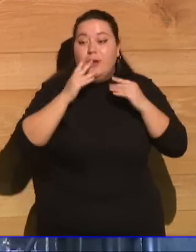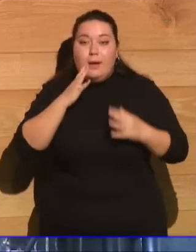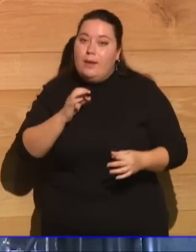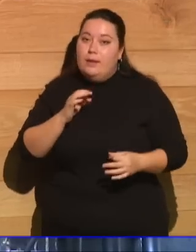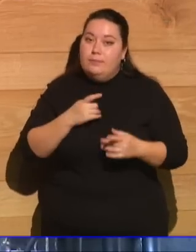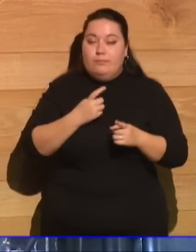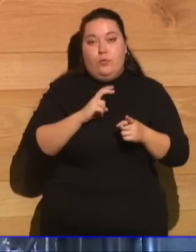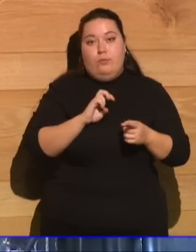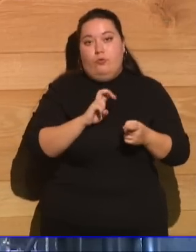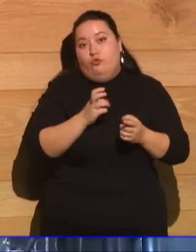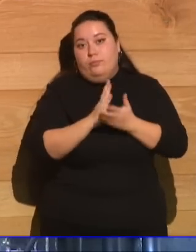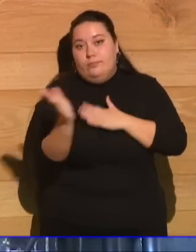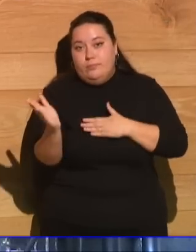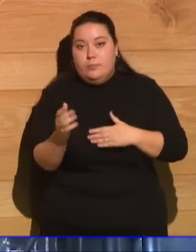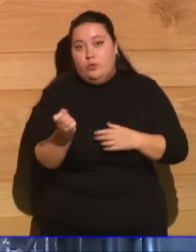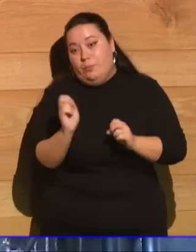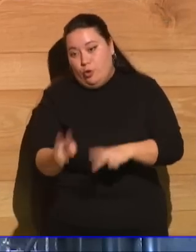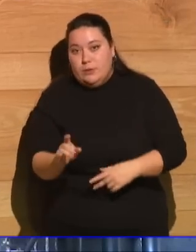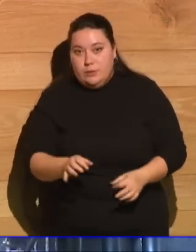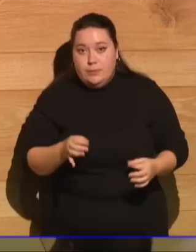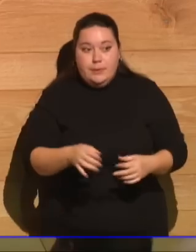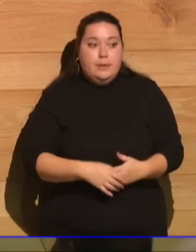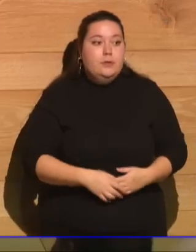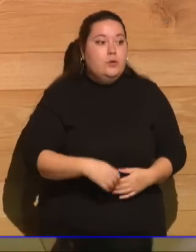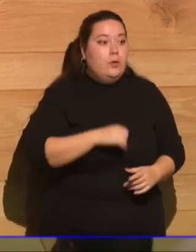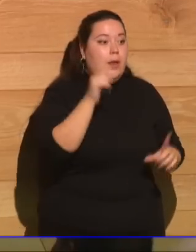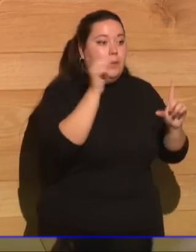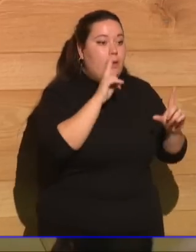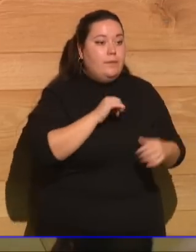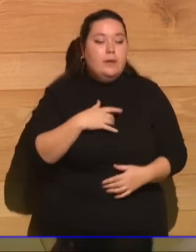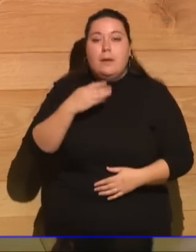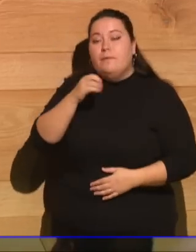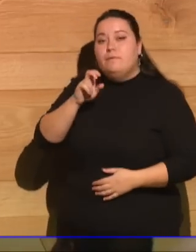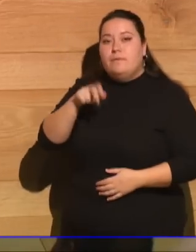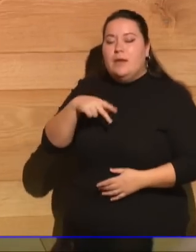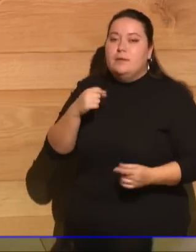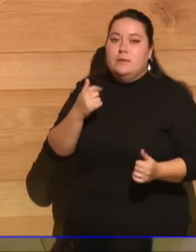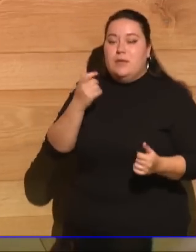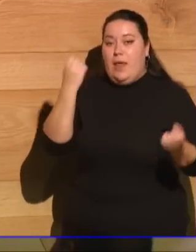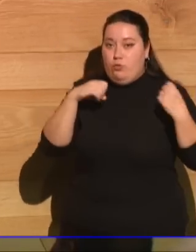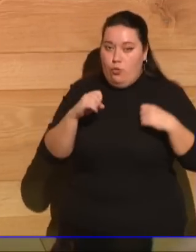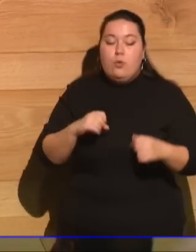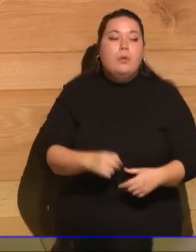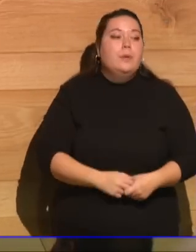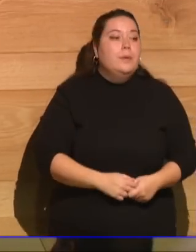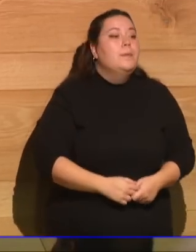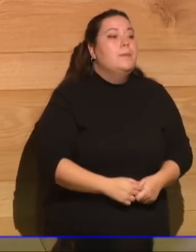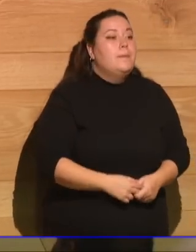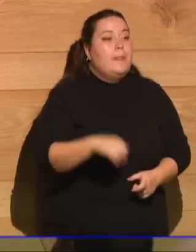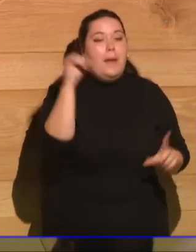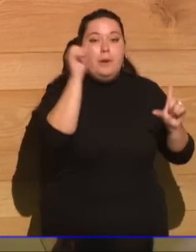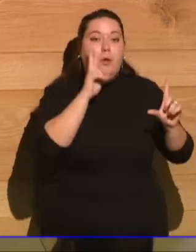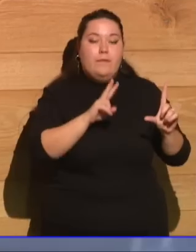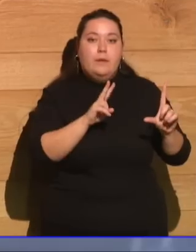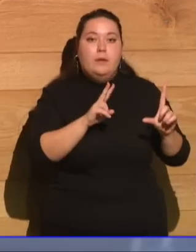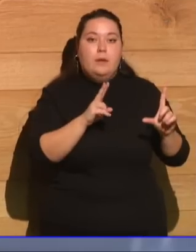son lo que son, que es mucho peores. Yo recuerdo que yo la vi la película en su... Antes creo que dije Brad Davis, que es el actor, ¿no? Sí. no Yo pasa vi la película y